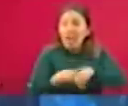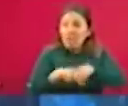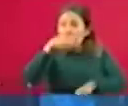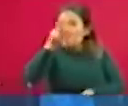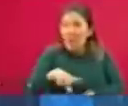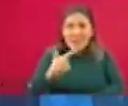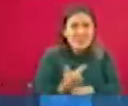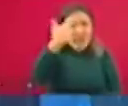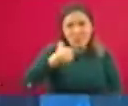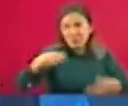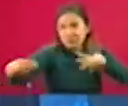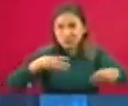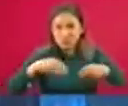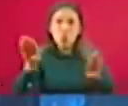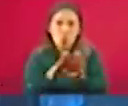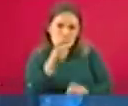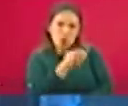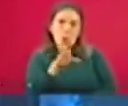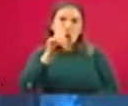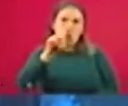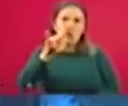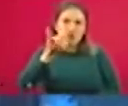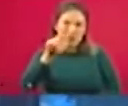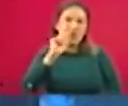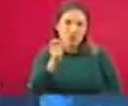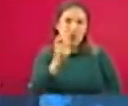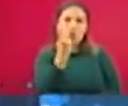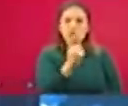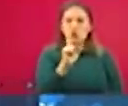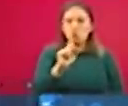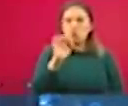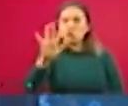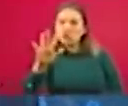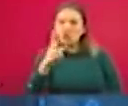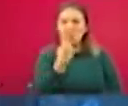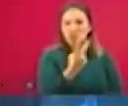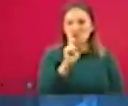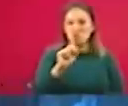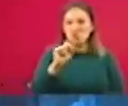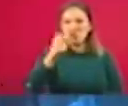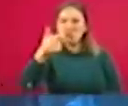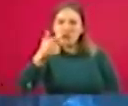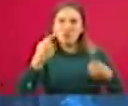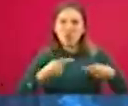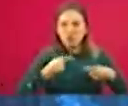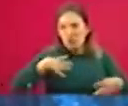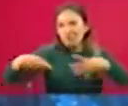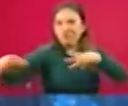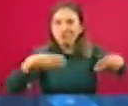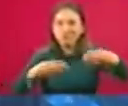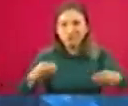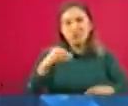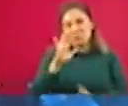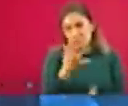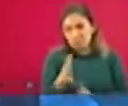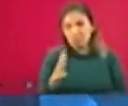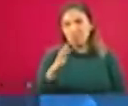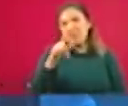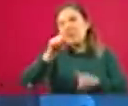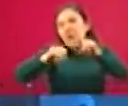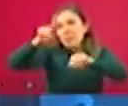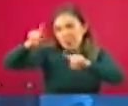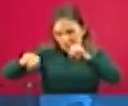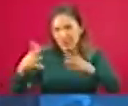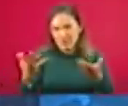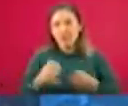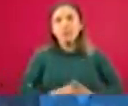epidemia. Las decisiones sobre ocupación hospitalaria, sobre distribución de recursos, sí. sobre los ventiladores, sobre las medidas de